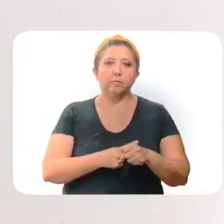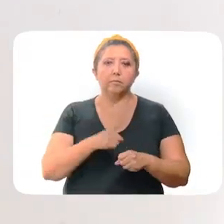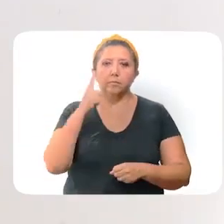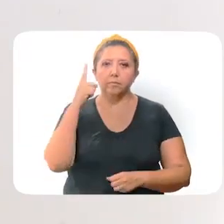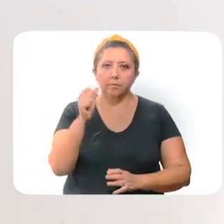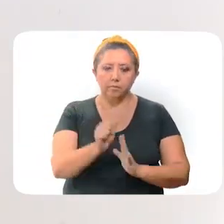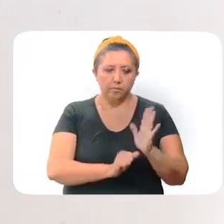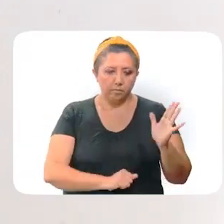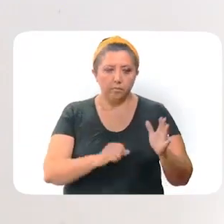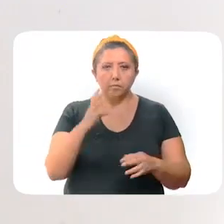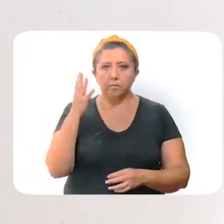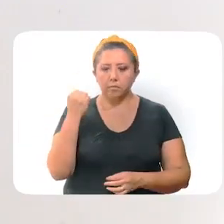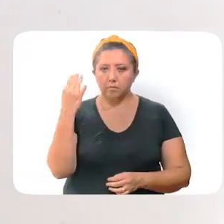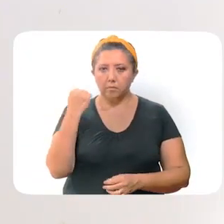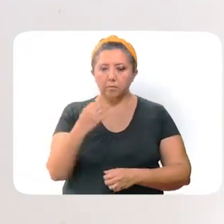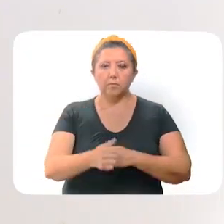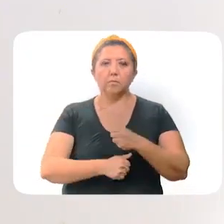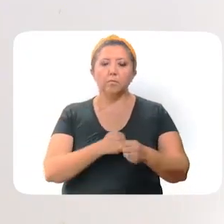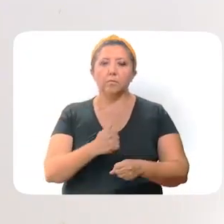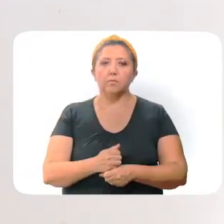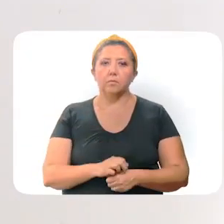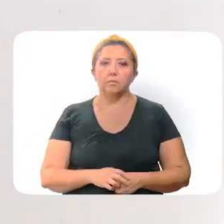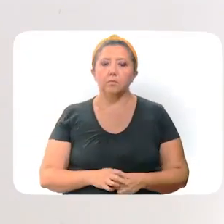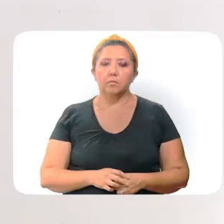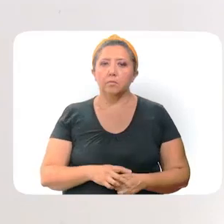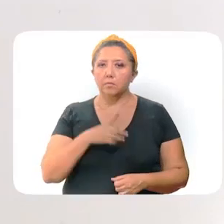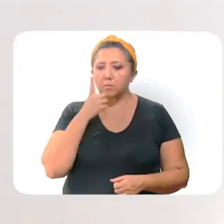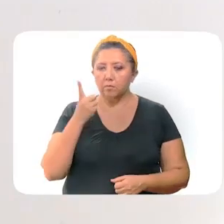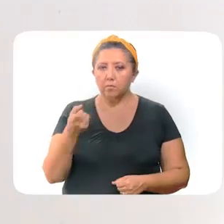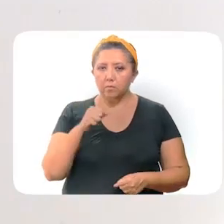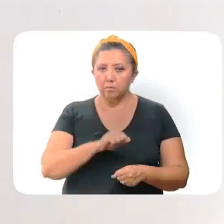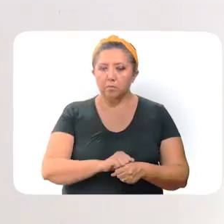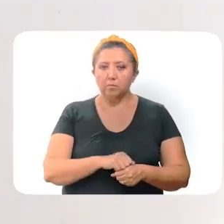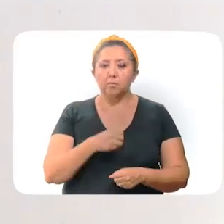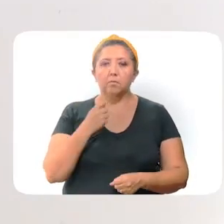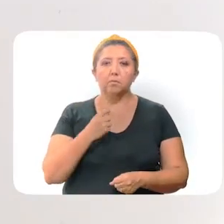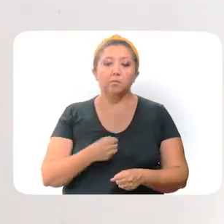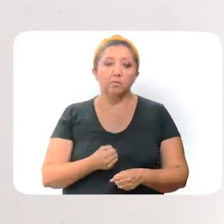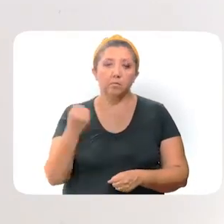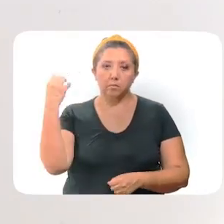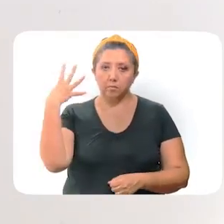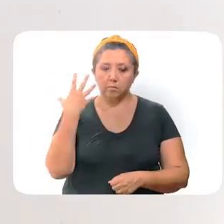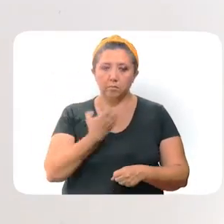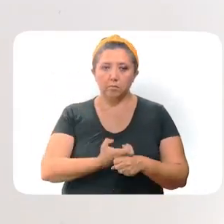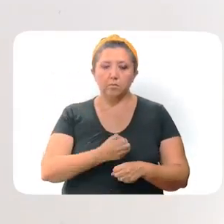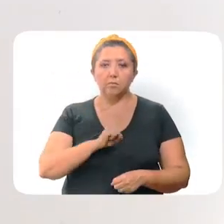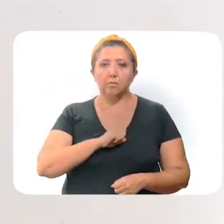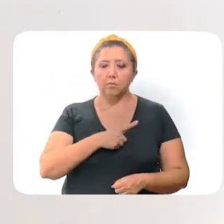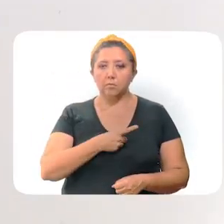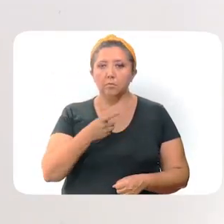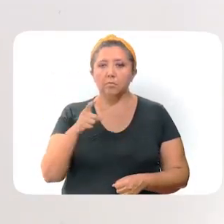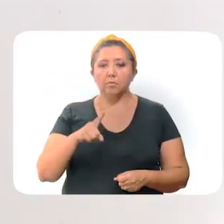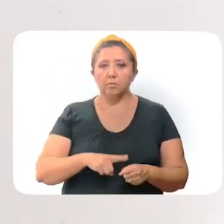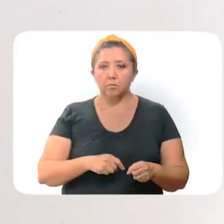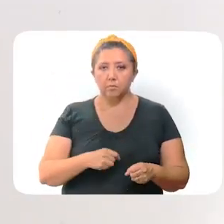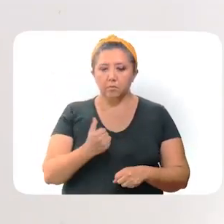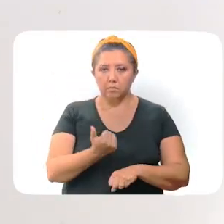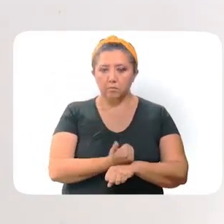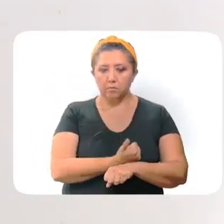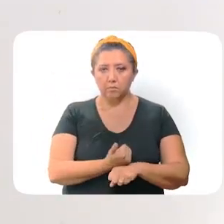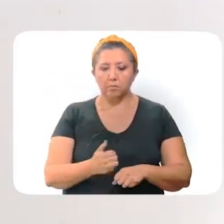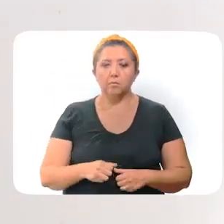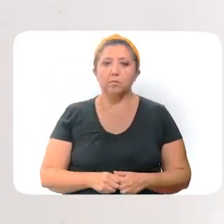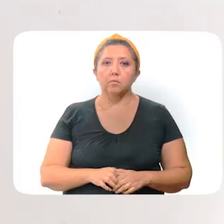edad de los casos es de 1 mes a 99 años. Los indicadores semanales del Semáforo Estatal de Salud marcan color